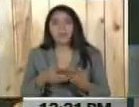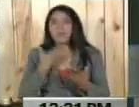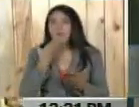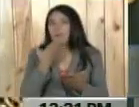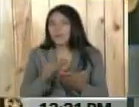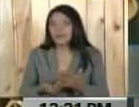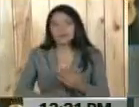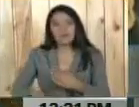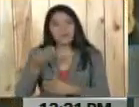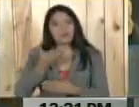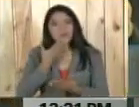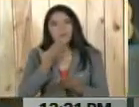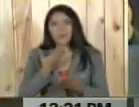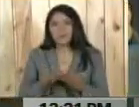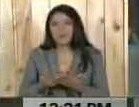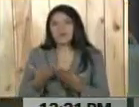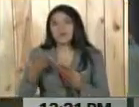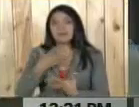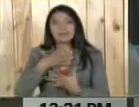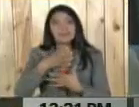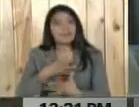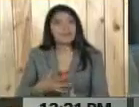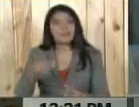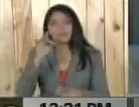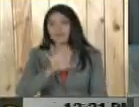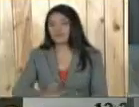las propuestas del mayor interés nacional,